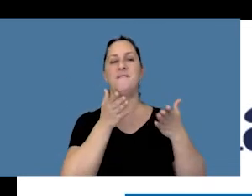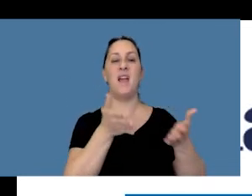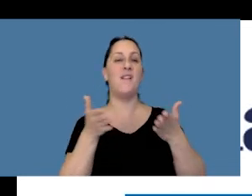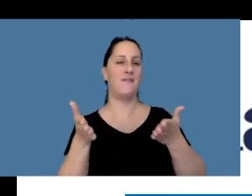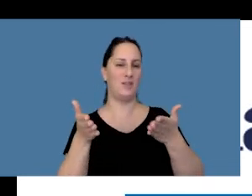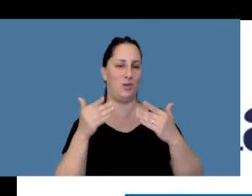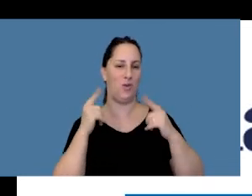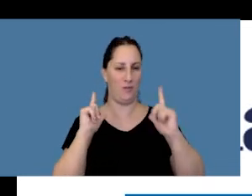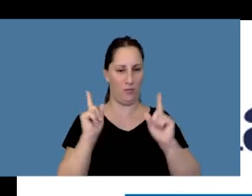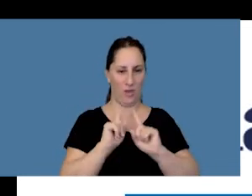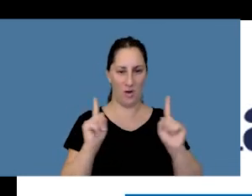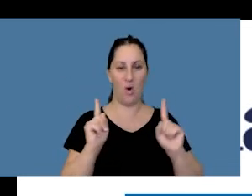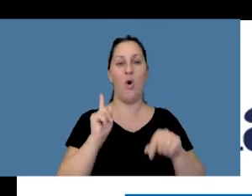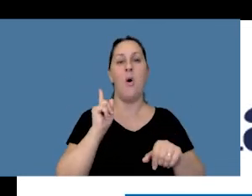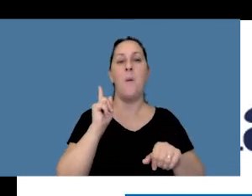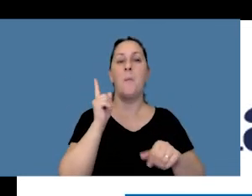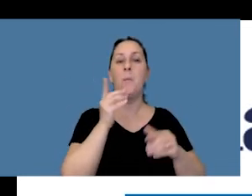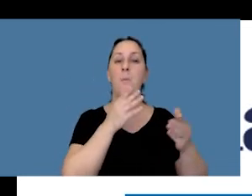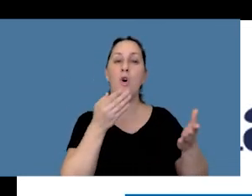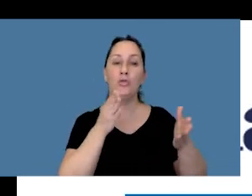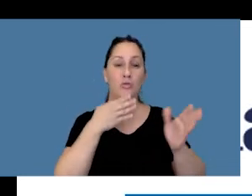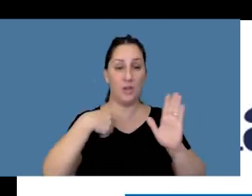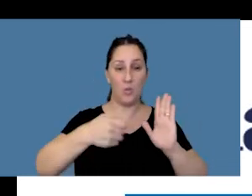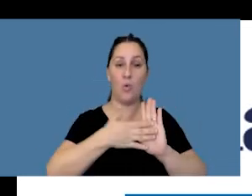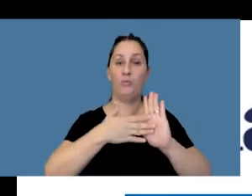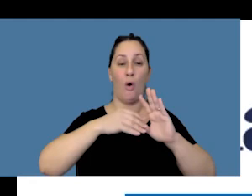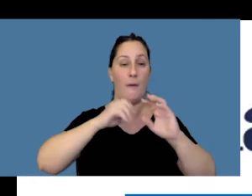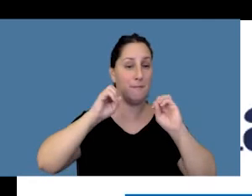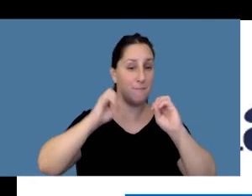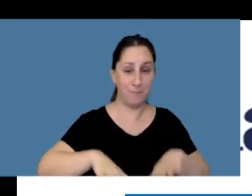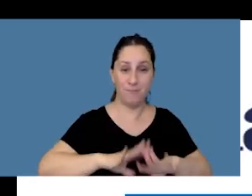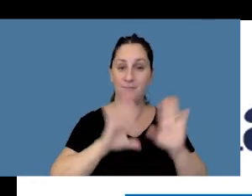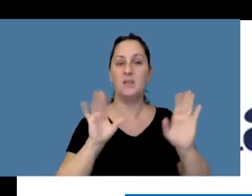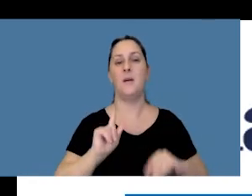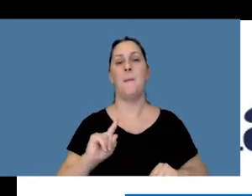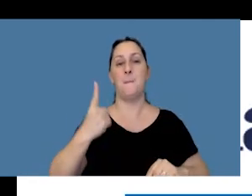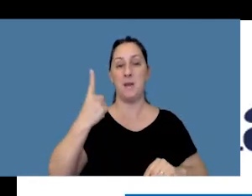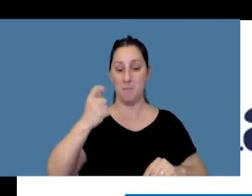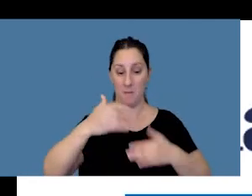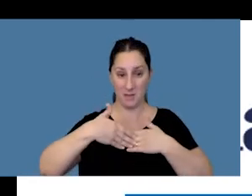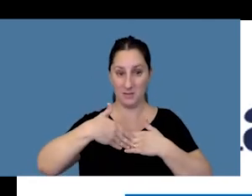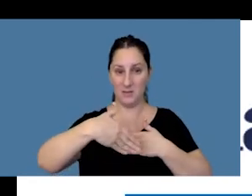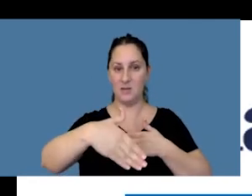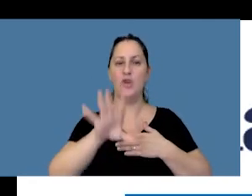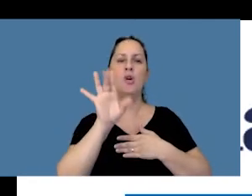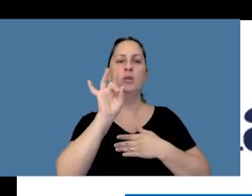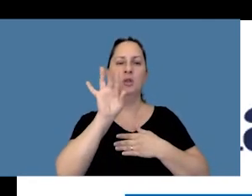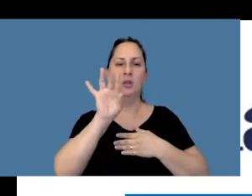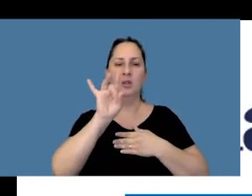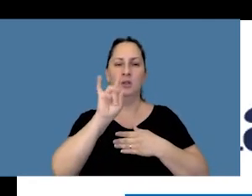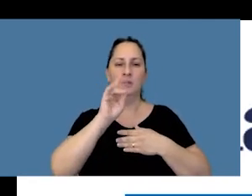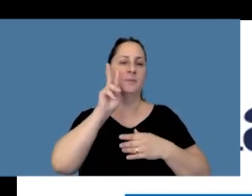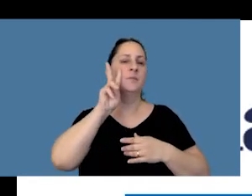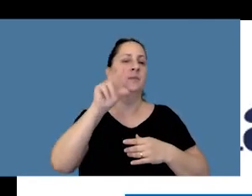quiere decir? Que la próxima vez que se caigan el monotributo, directamente a partir del primer mes solamente van a entrar con el IVA